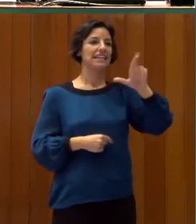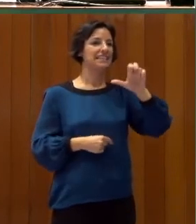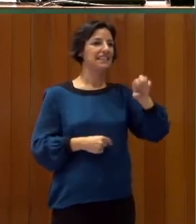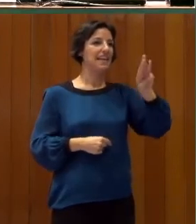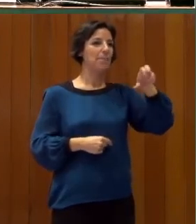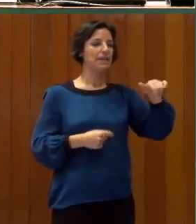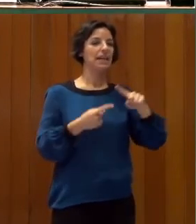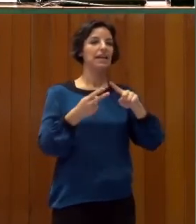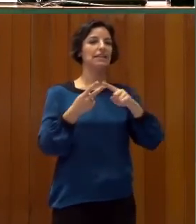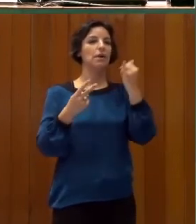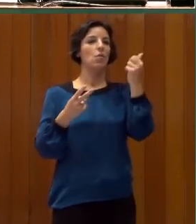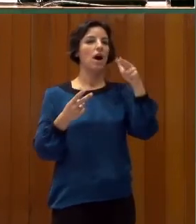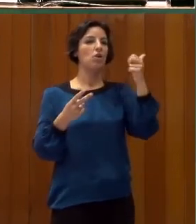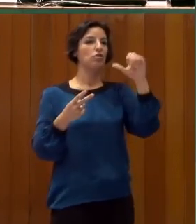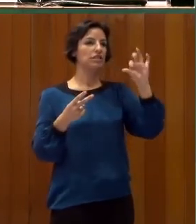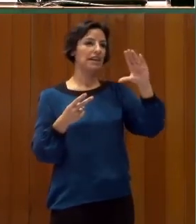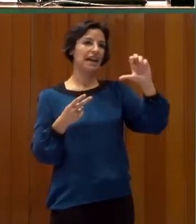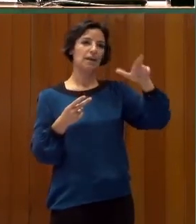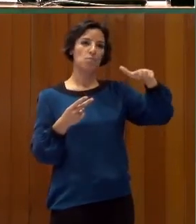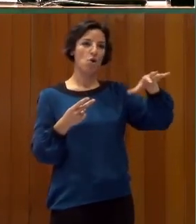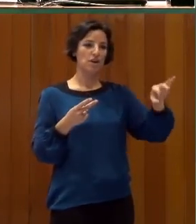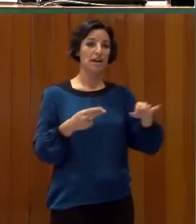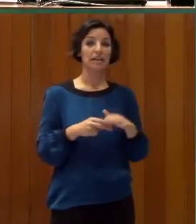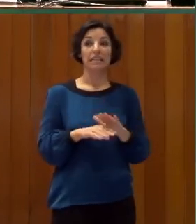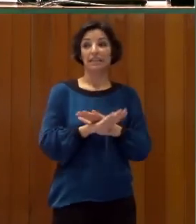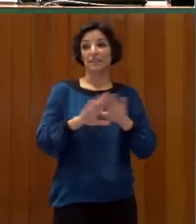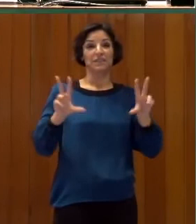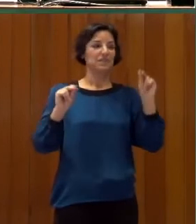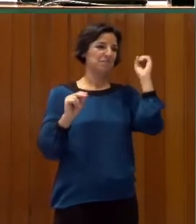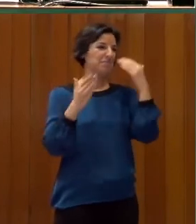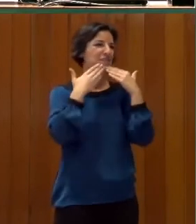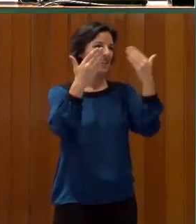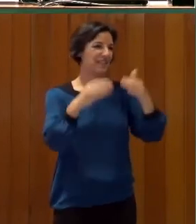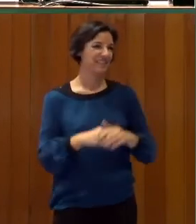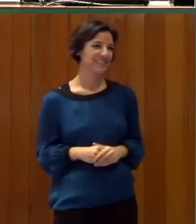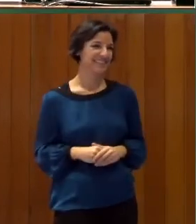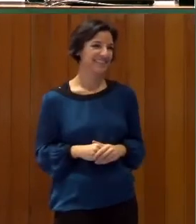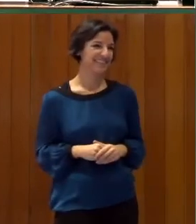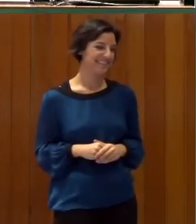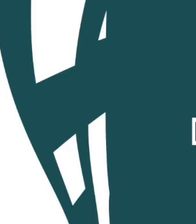y Juan José Carmona Hernández. Y hasta aquí la presentación. Muchas gracias.